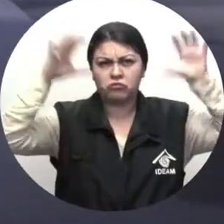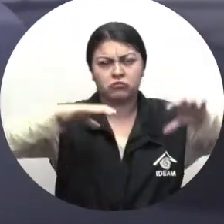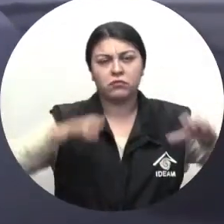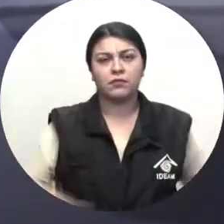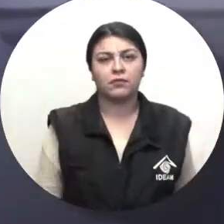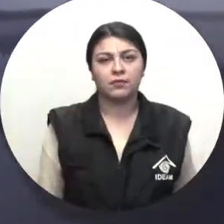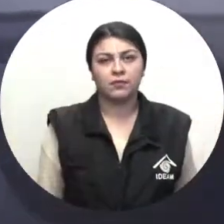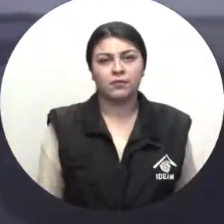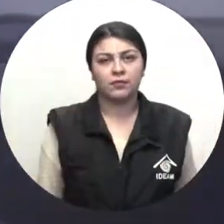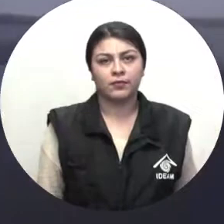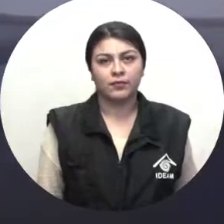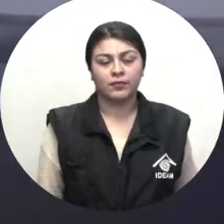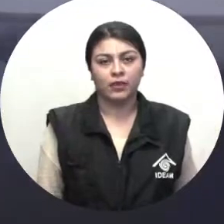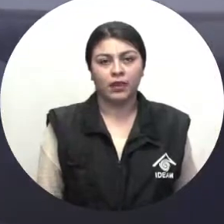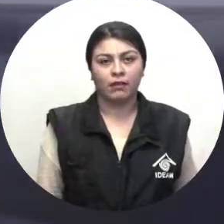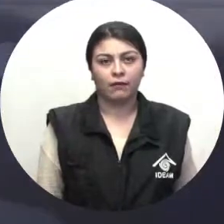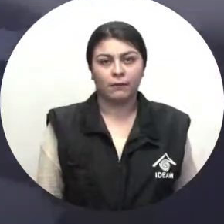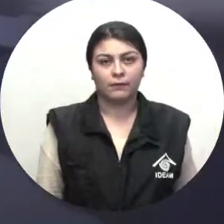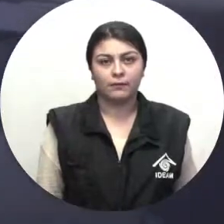del área.